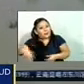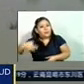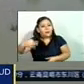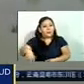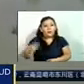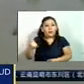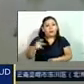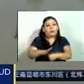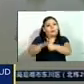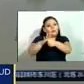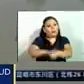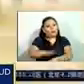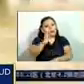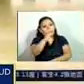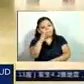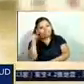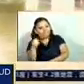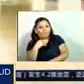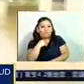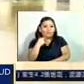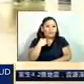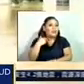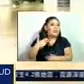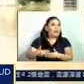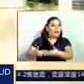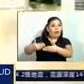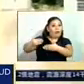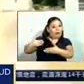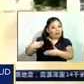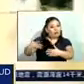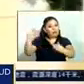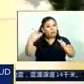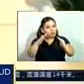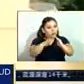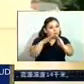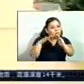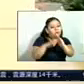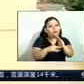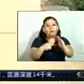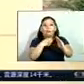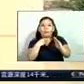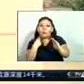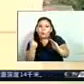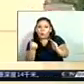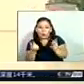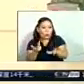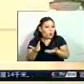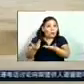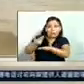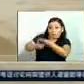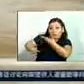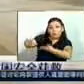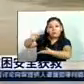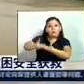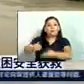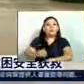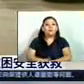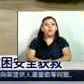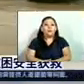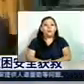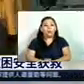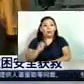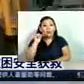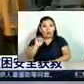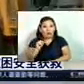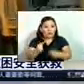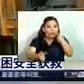presiones sobre la economía nacional que aún siente los efectos de los encierros causados por la pandemia y la pérdida de mercados extranjeros Importantes